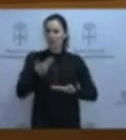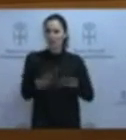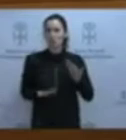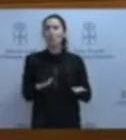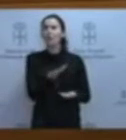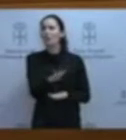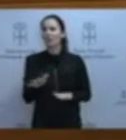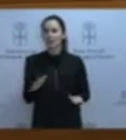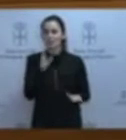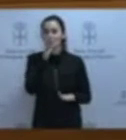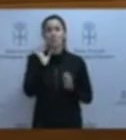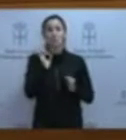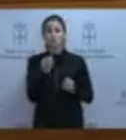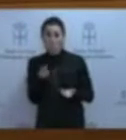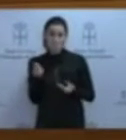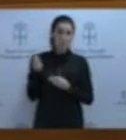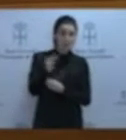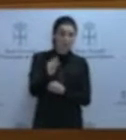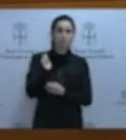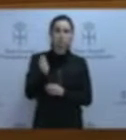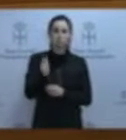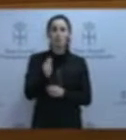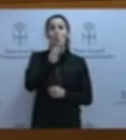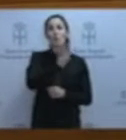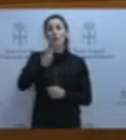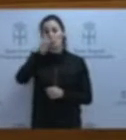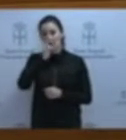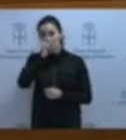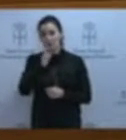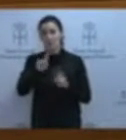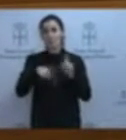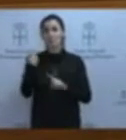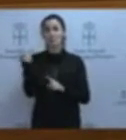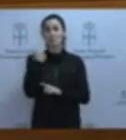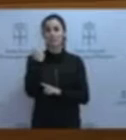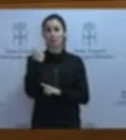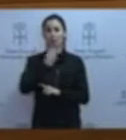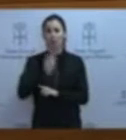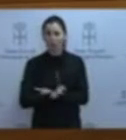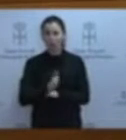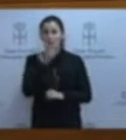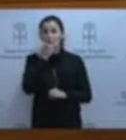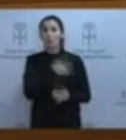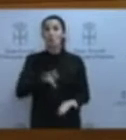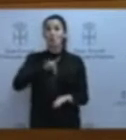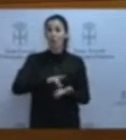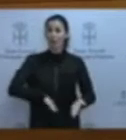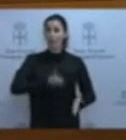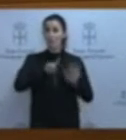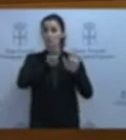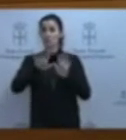estado 44 años, sino que además cobrará menos de pensión si lo hiciera antes de su edad de jubilación.